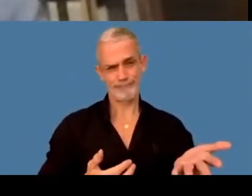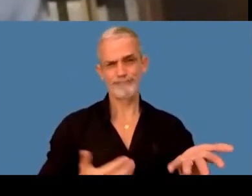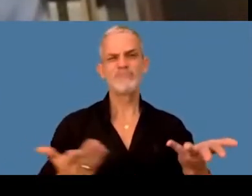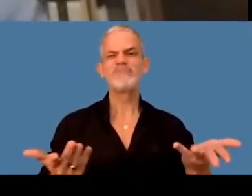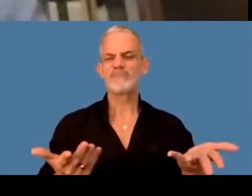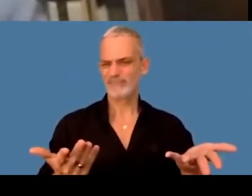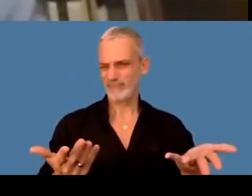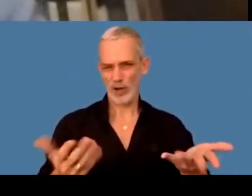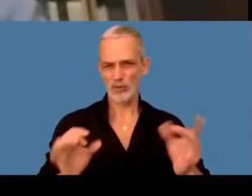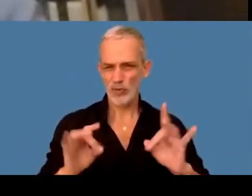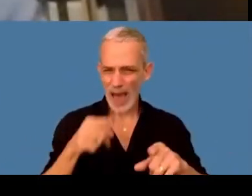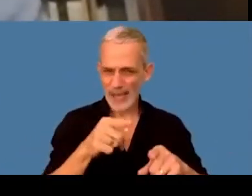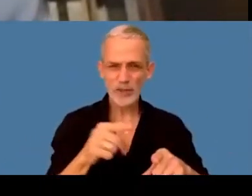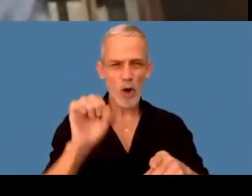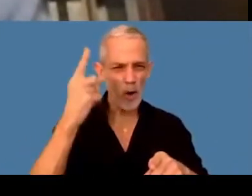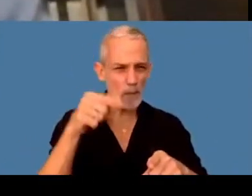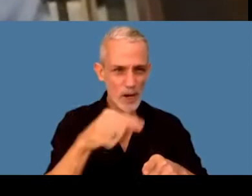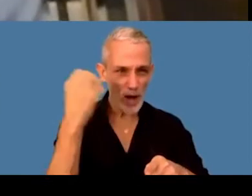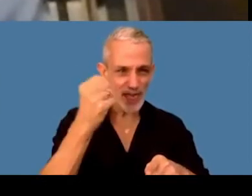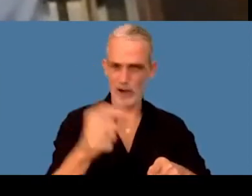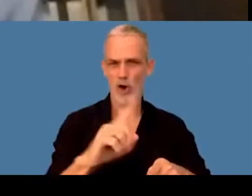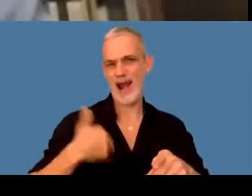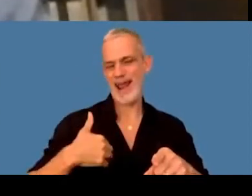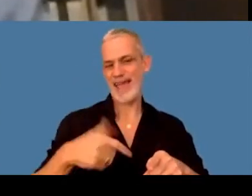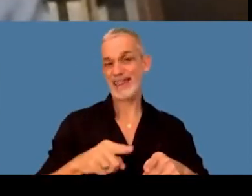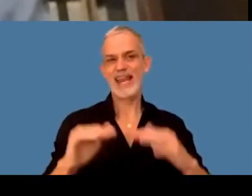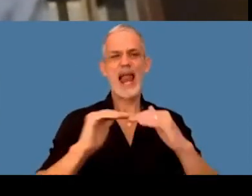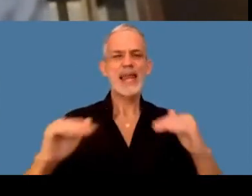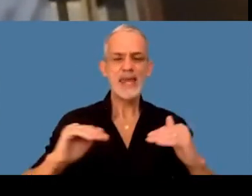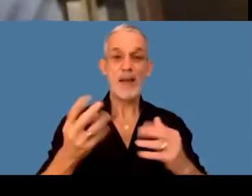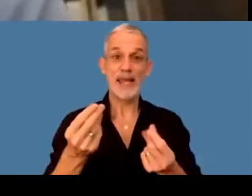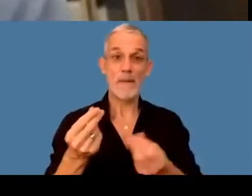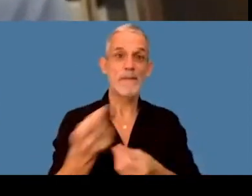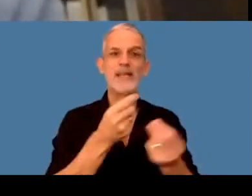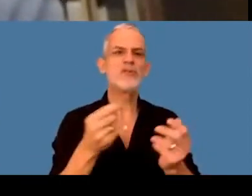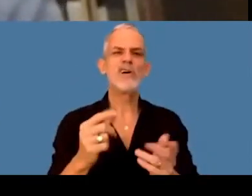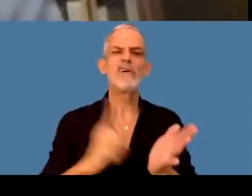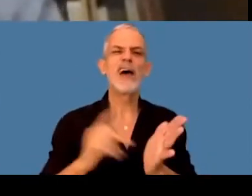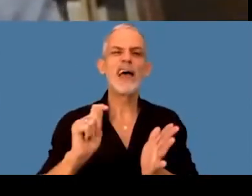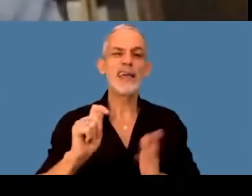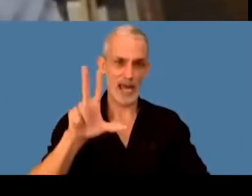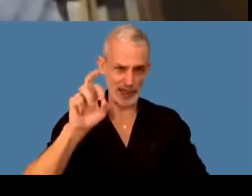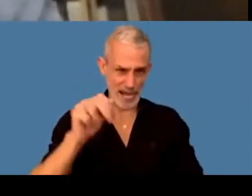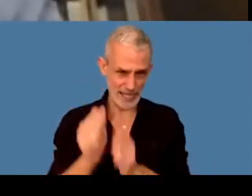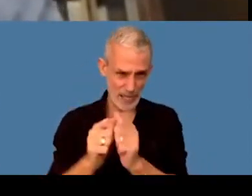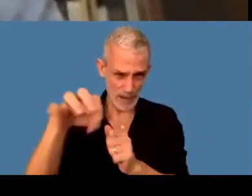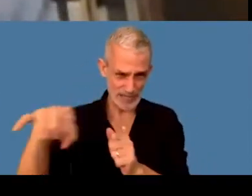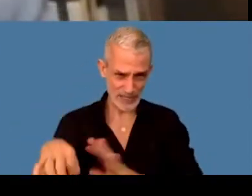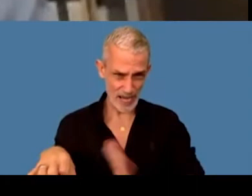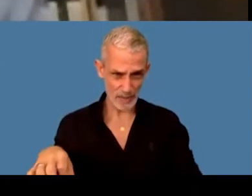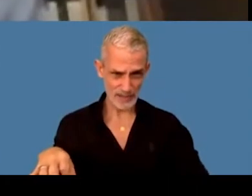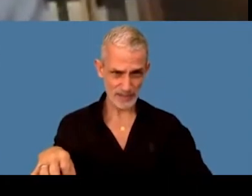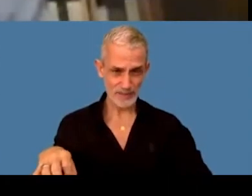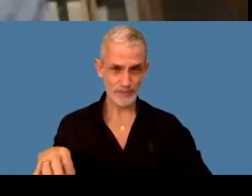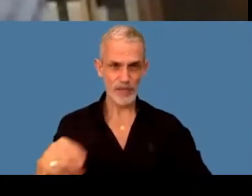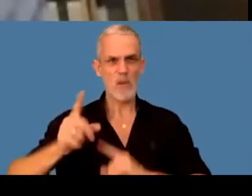solamente ni prioritariamente. En Argentina el nivel general de precios lo fijan menos de 30 empresas. O sea, acá